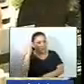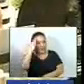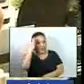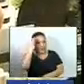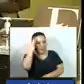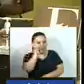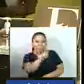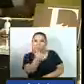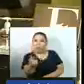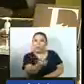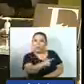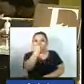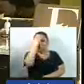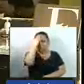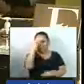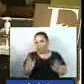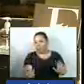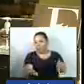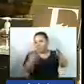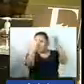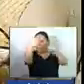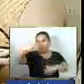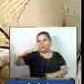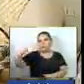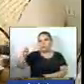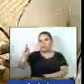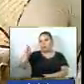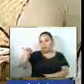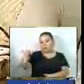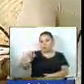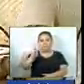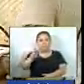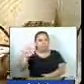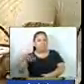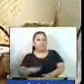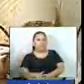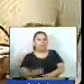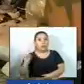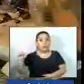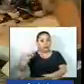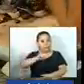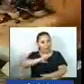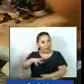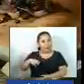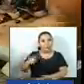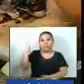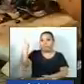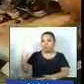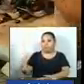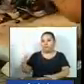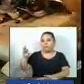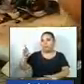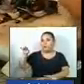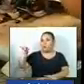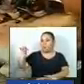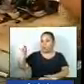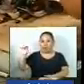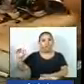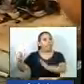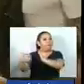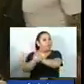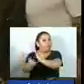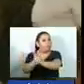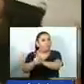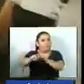conocen como los chorizos del A25 Brian es el propietario y el del talento culinario